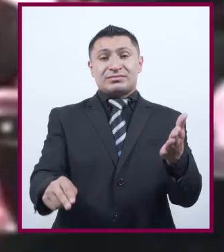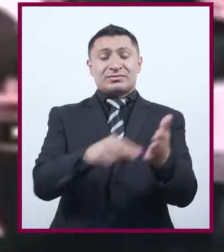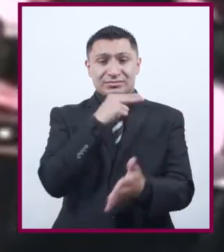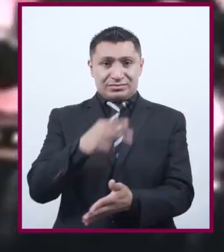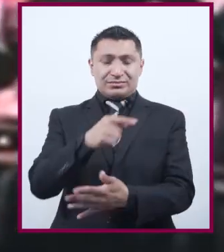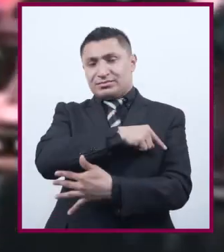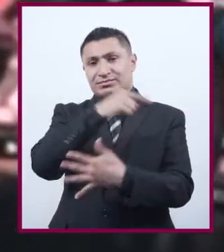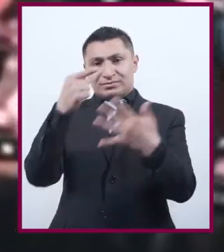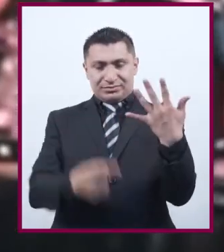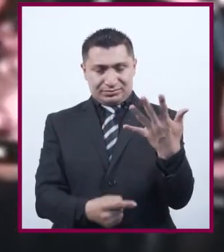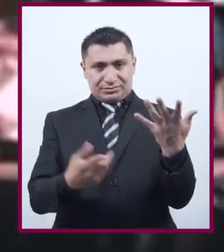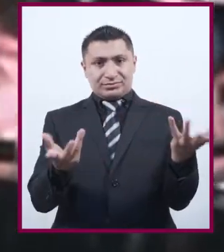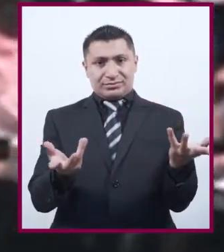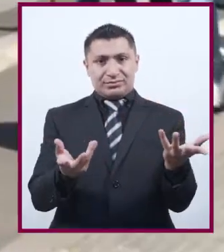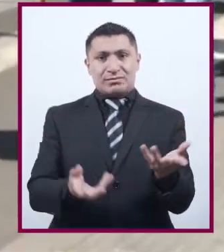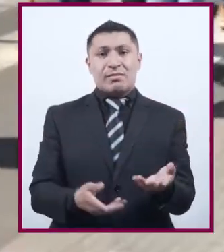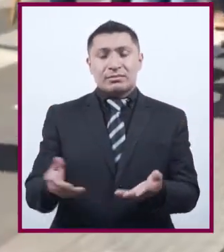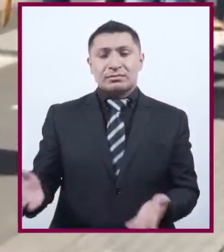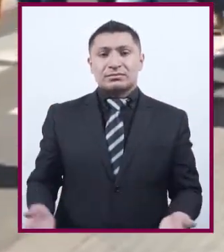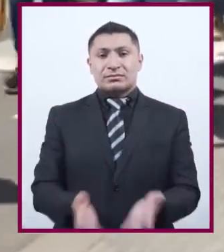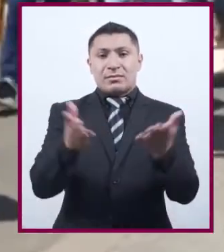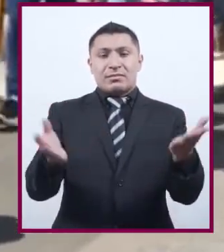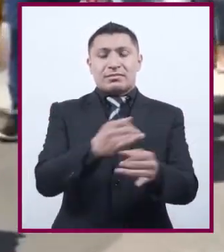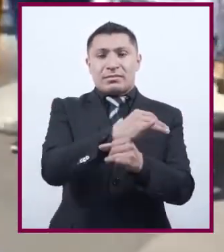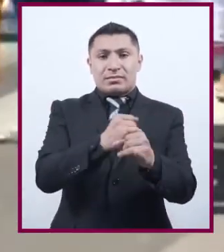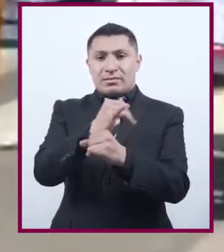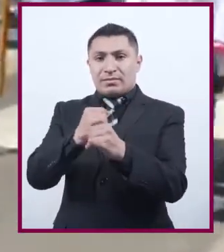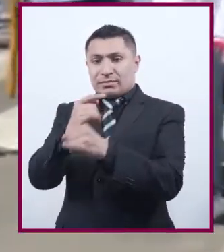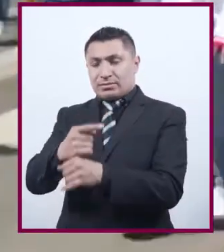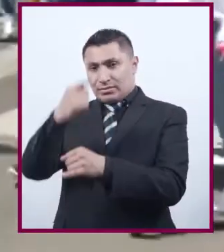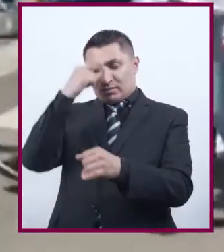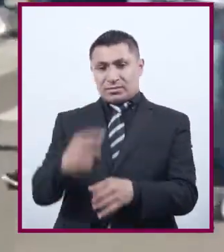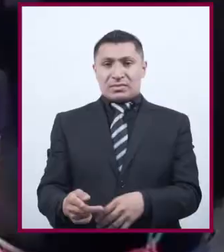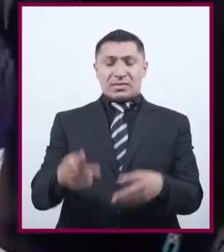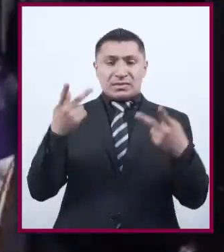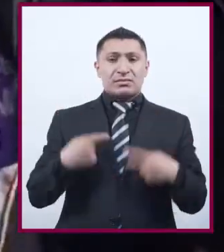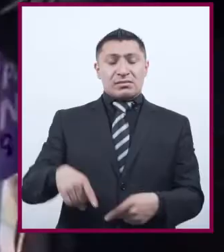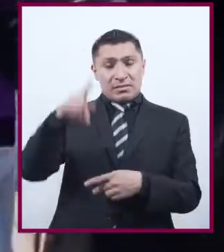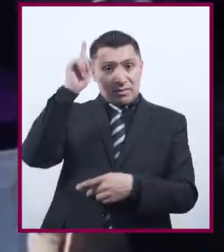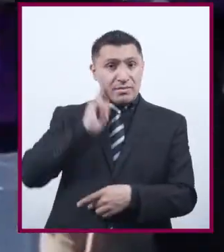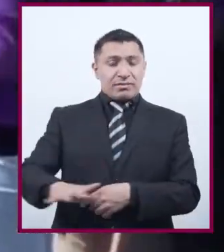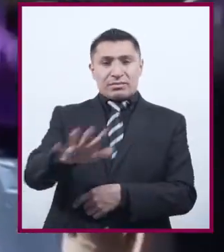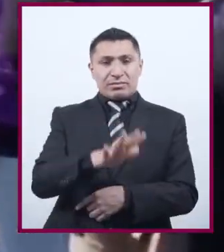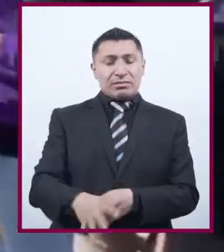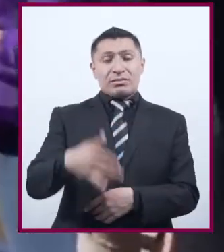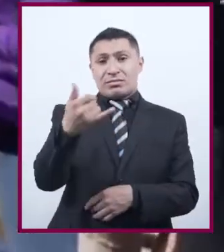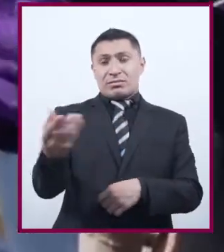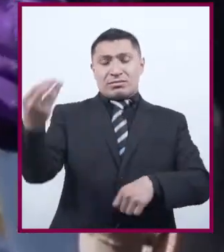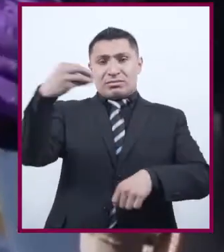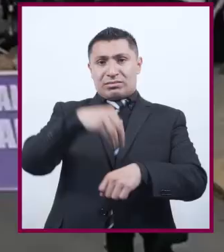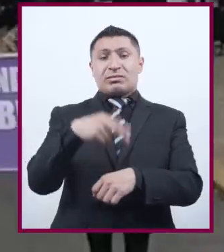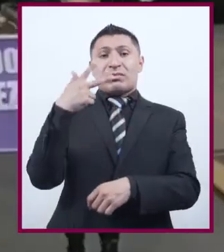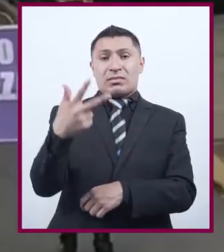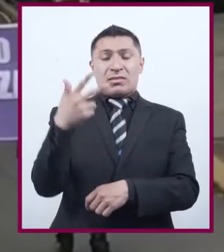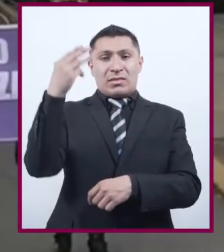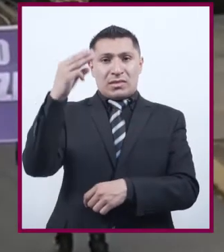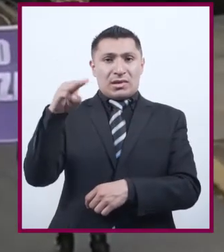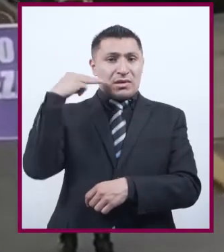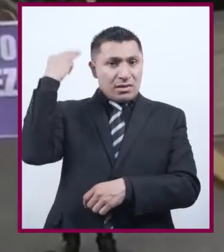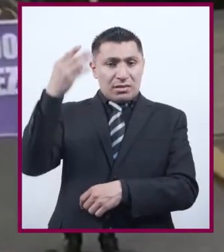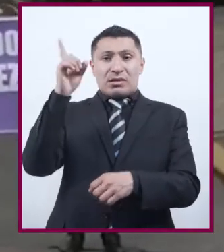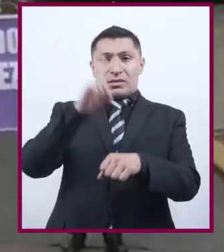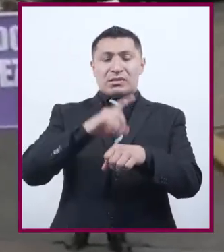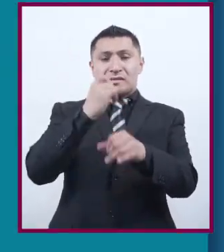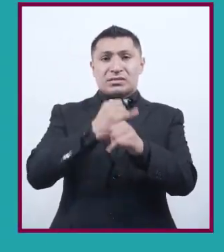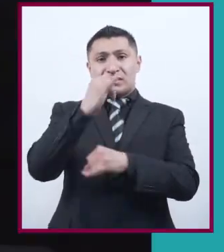otras cosas, la promoción de investigaciones para la población femenina y el establecimiento del 8 de marzo como el Día Internacional